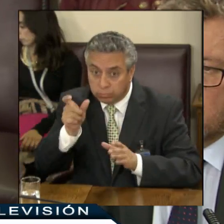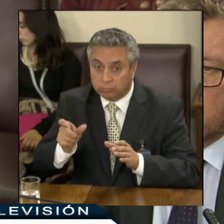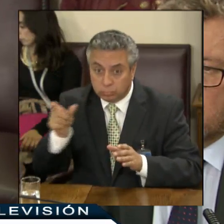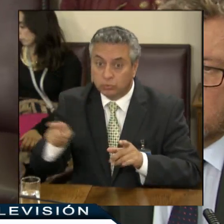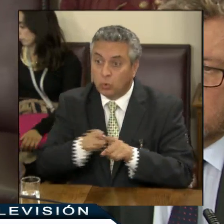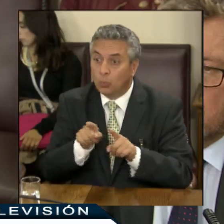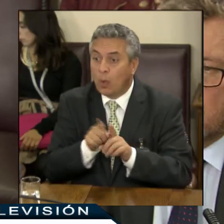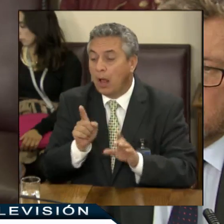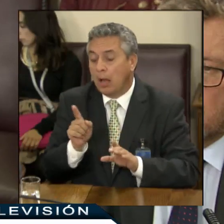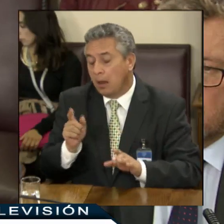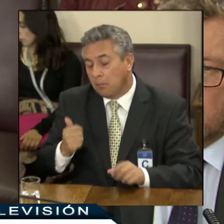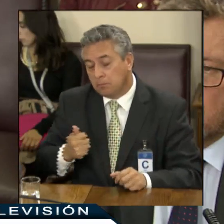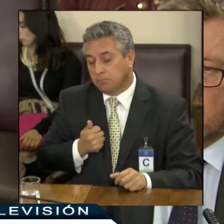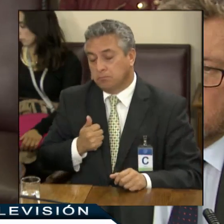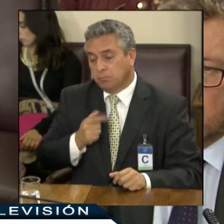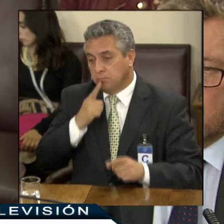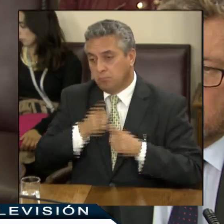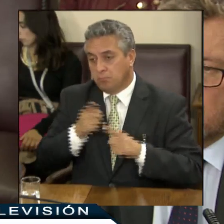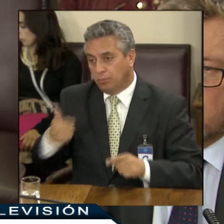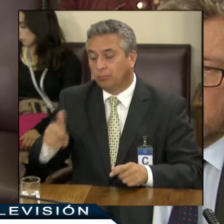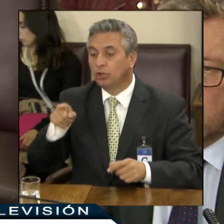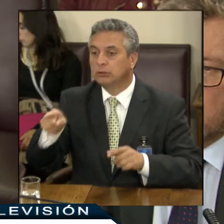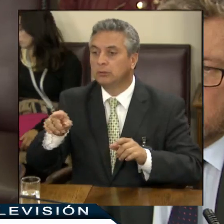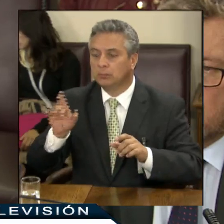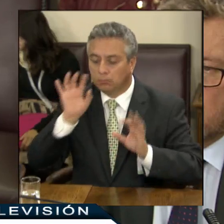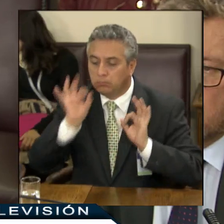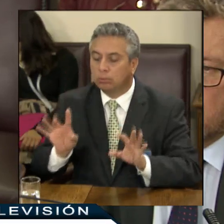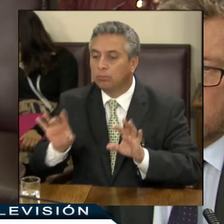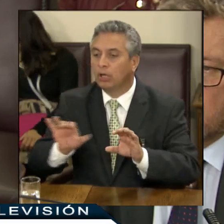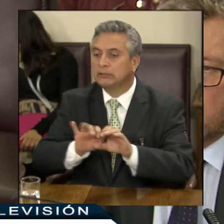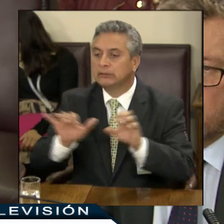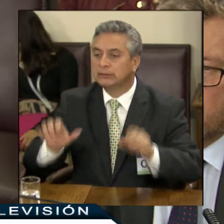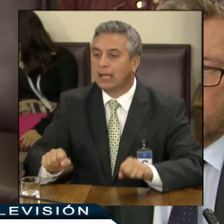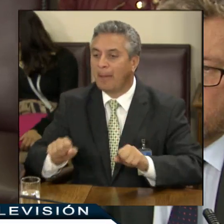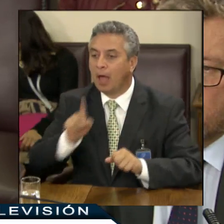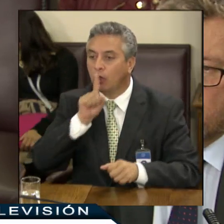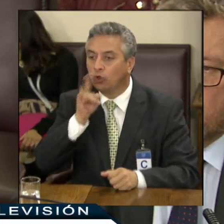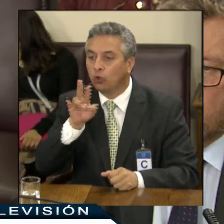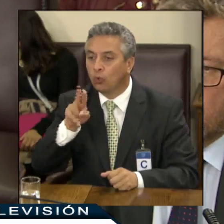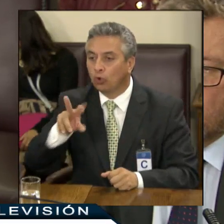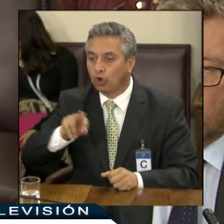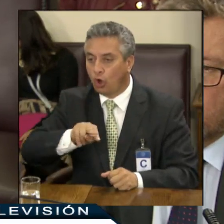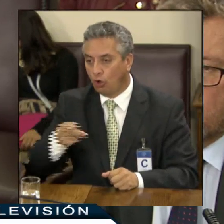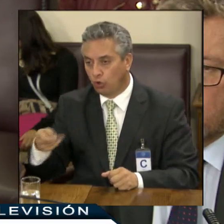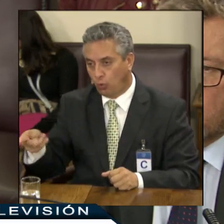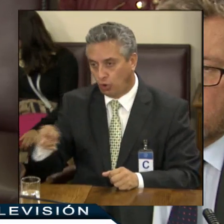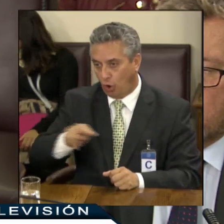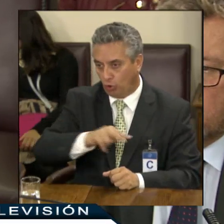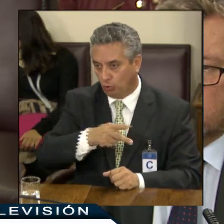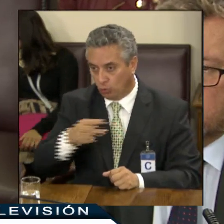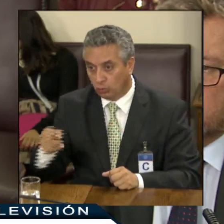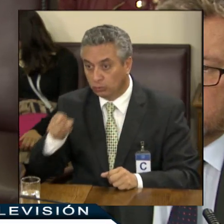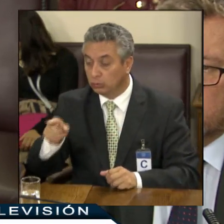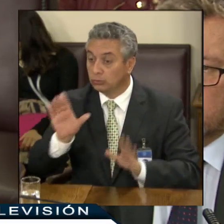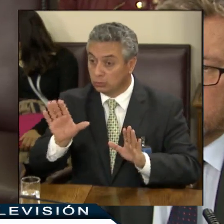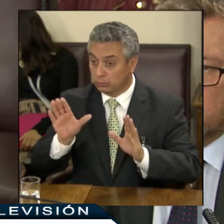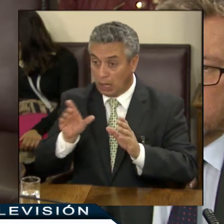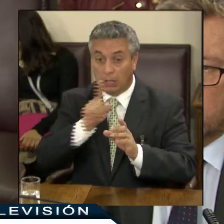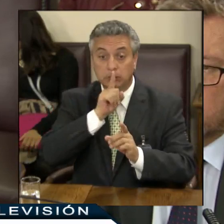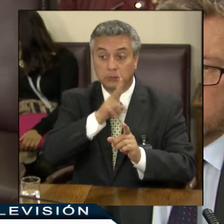actúan a nombre propio se estableció el sistema de turno y se estableció el sistema eh por este sistema de turno en que cada